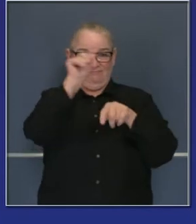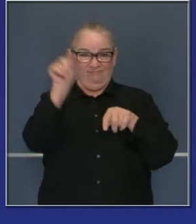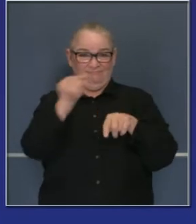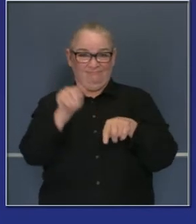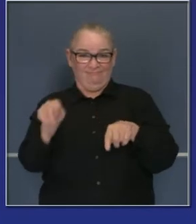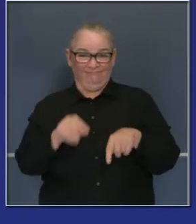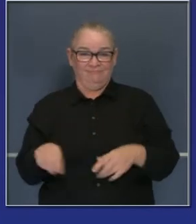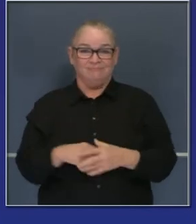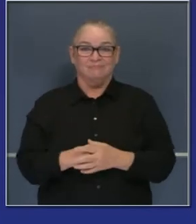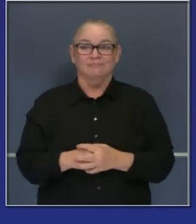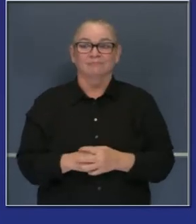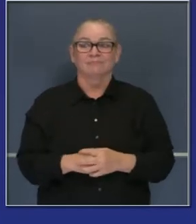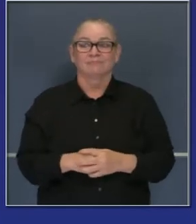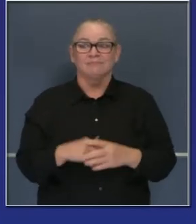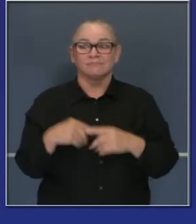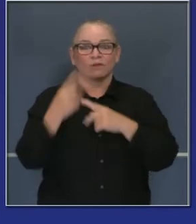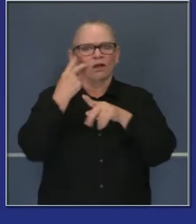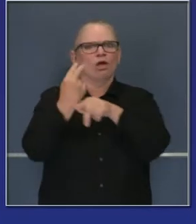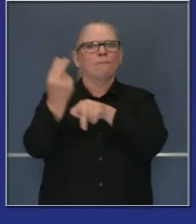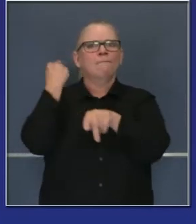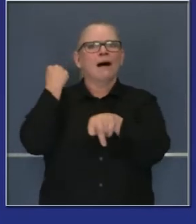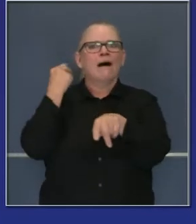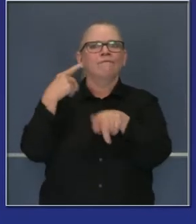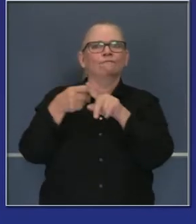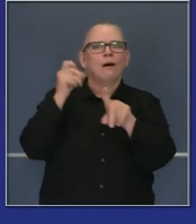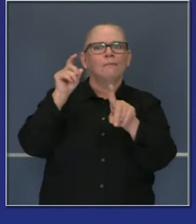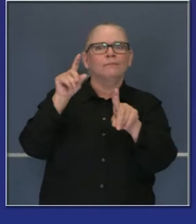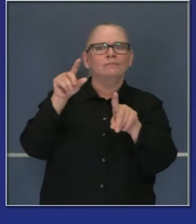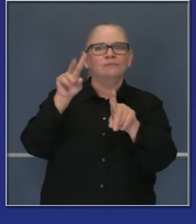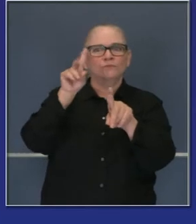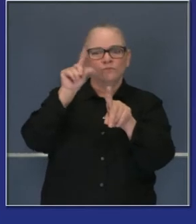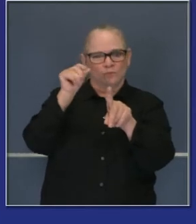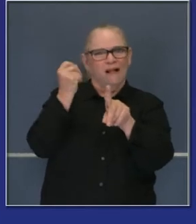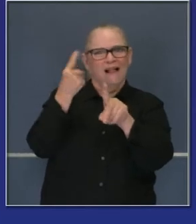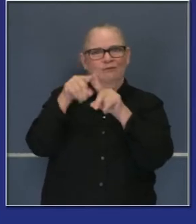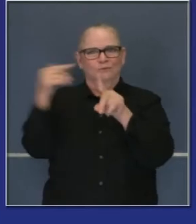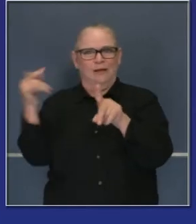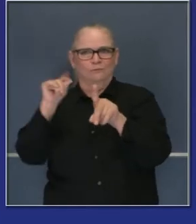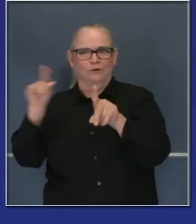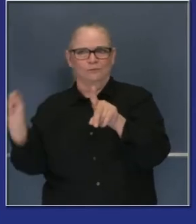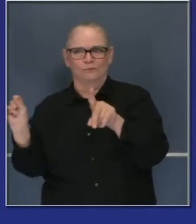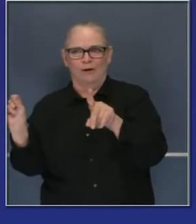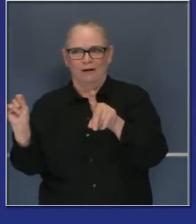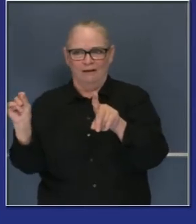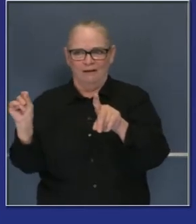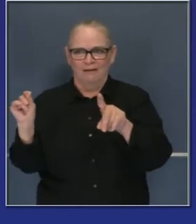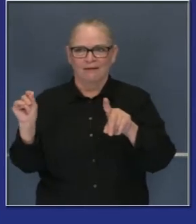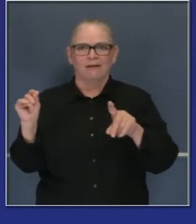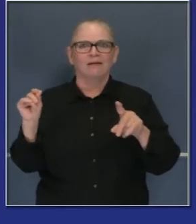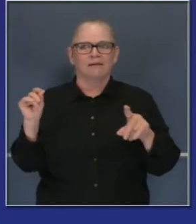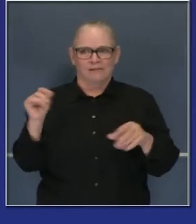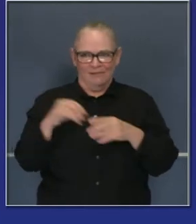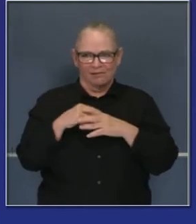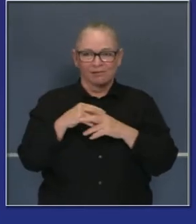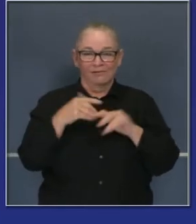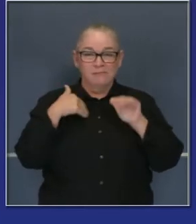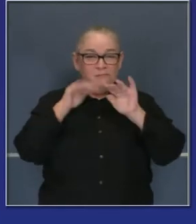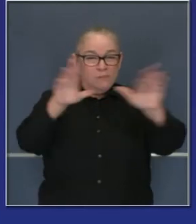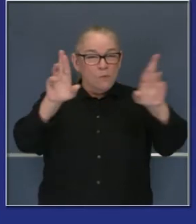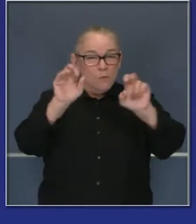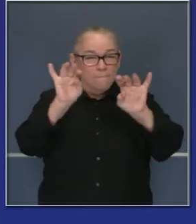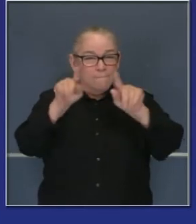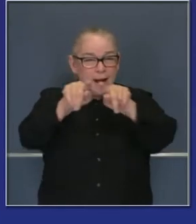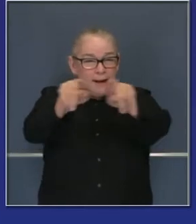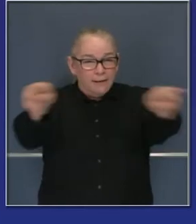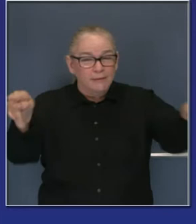que tenemos ante nosotros esto es en los últimos nueve años nada más en el estado de california le recuerdo a la gente